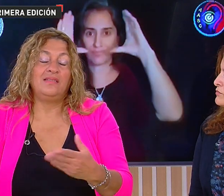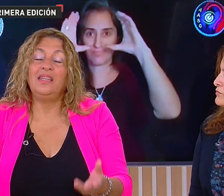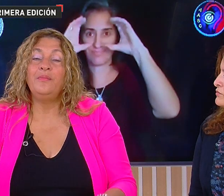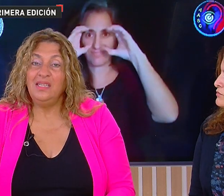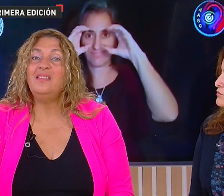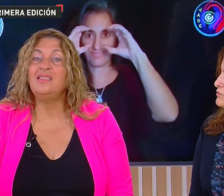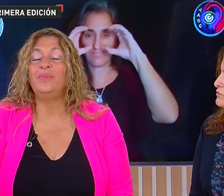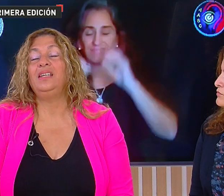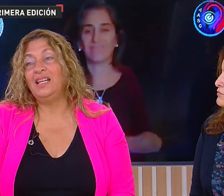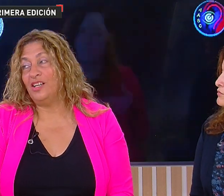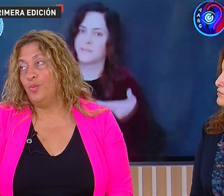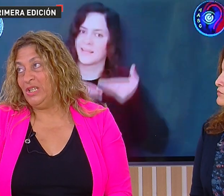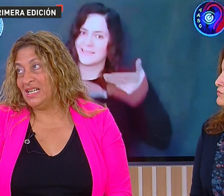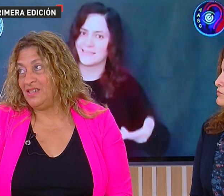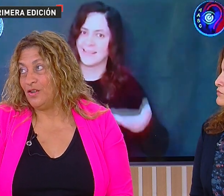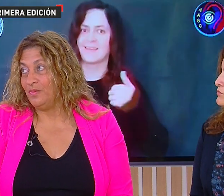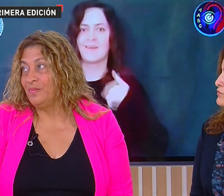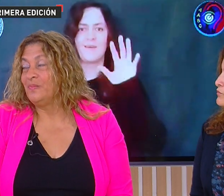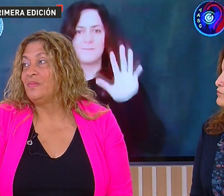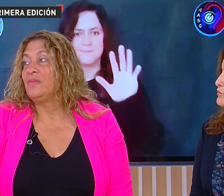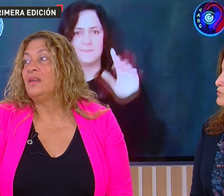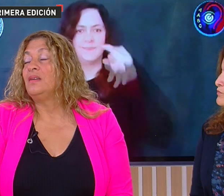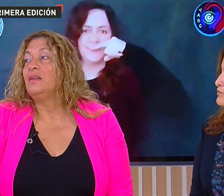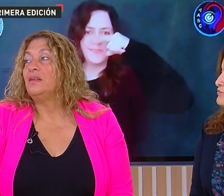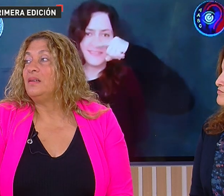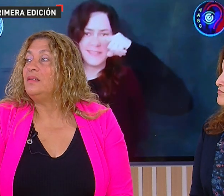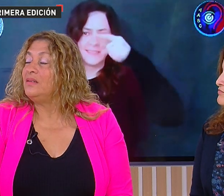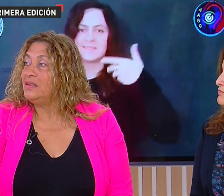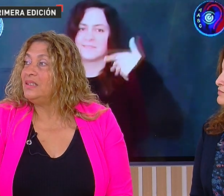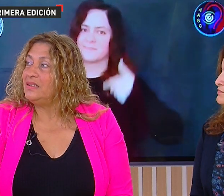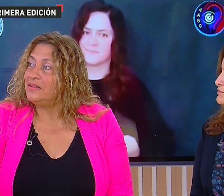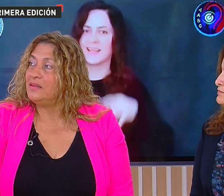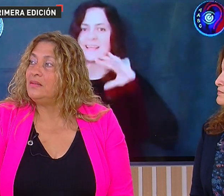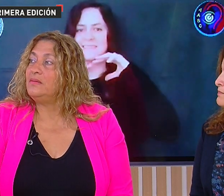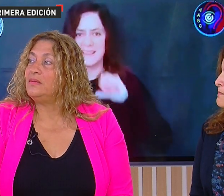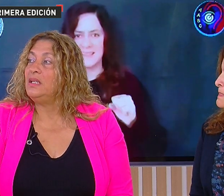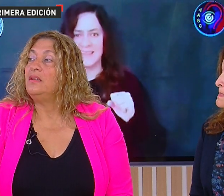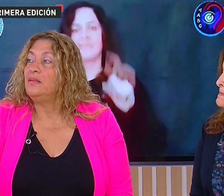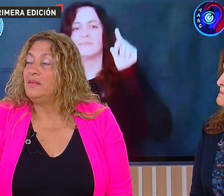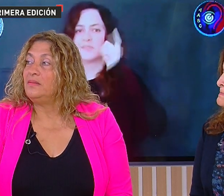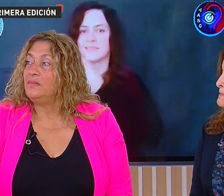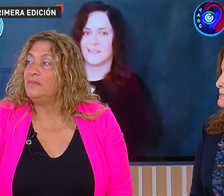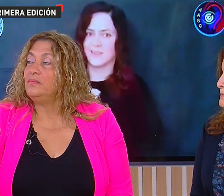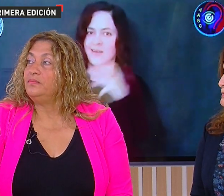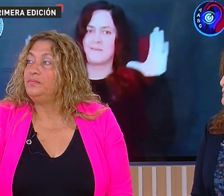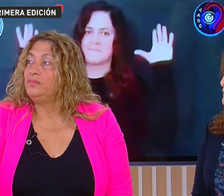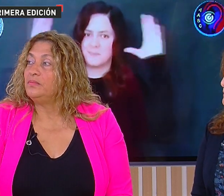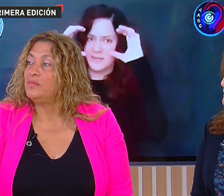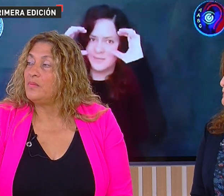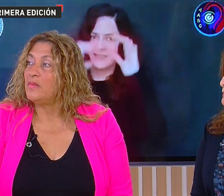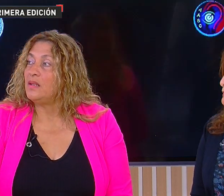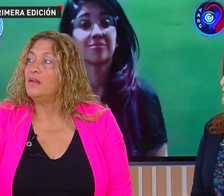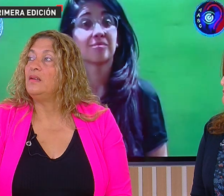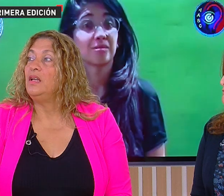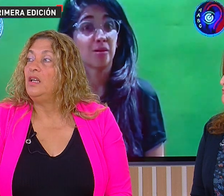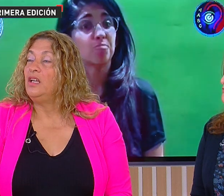O sea, se transmite de esa manera la comunicación. Bien, muy bien. Bueno, esto está orientado para quienes pertenecen a la asociación, para la comunidad